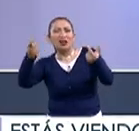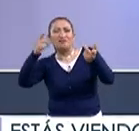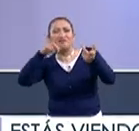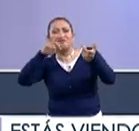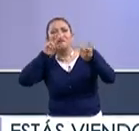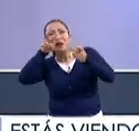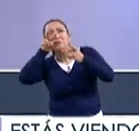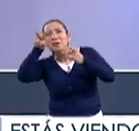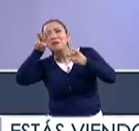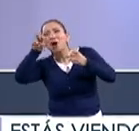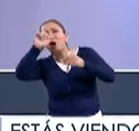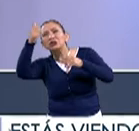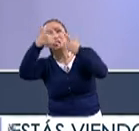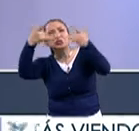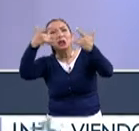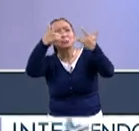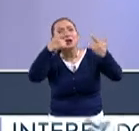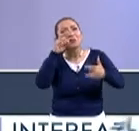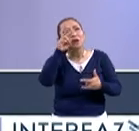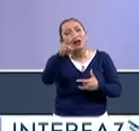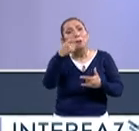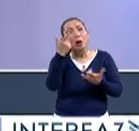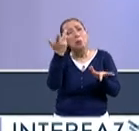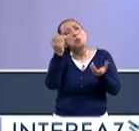Sí. Y debemos ver esto como un